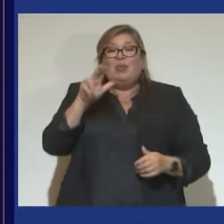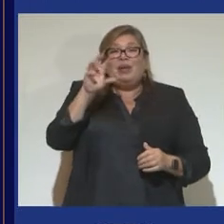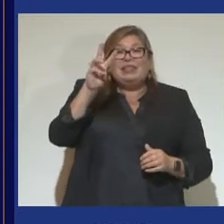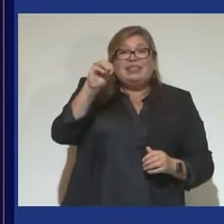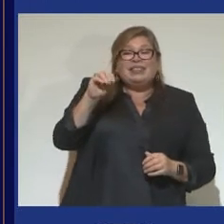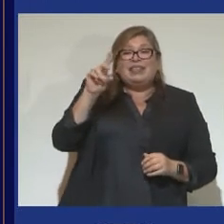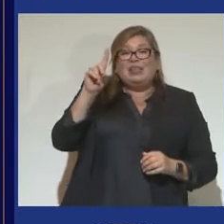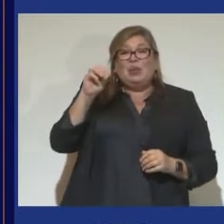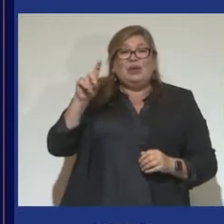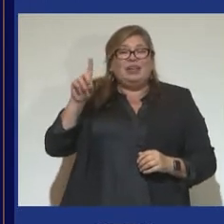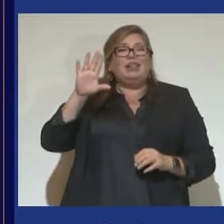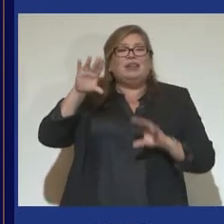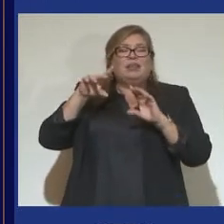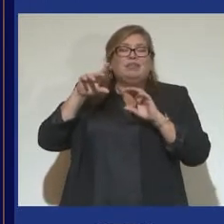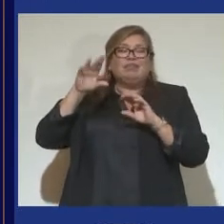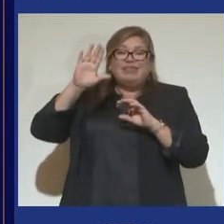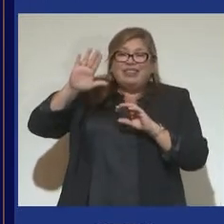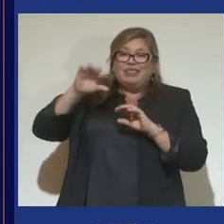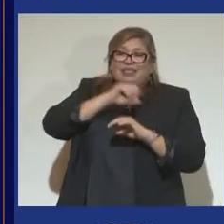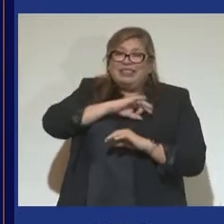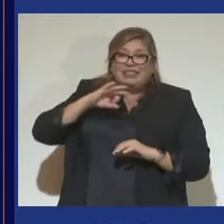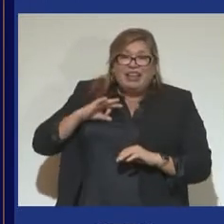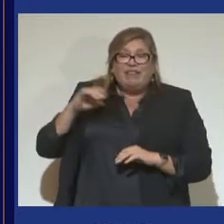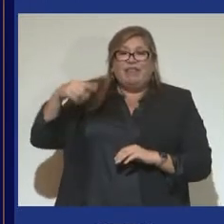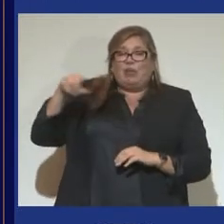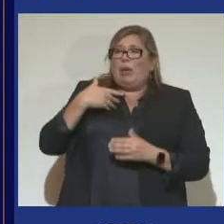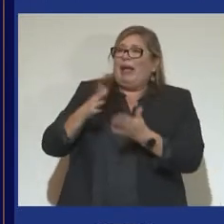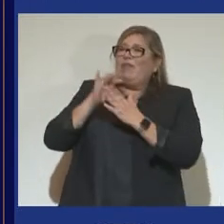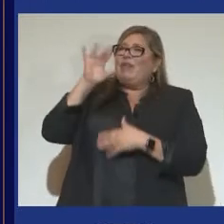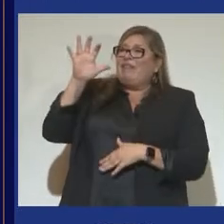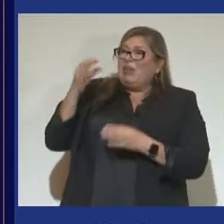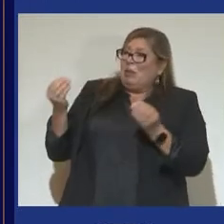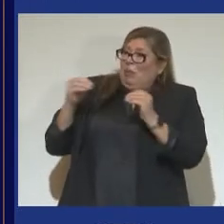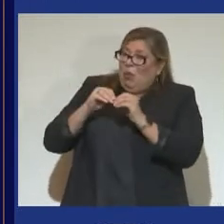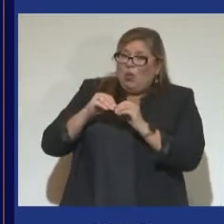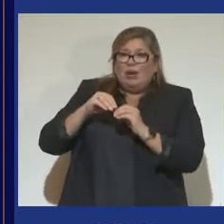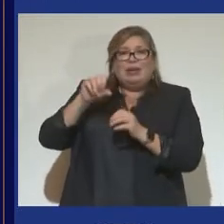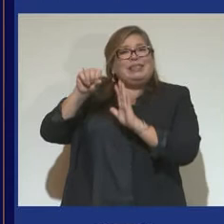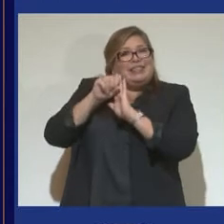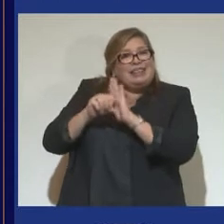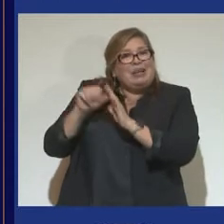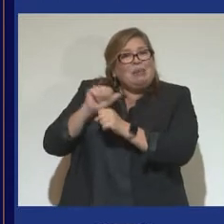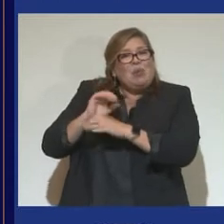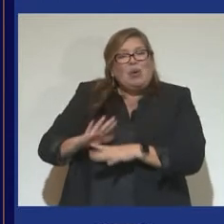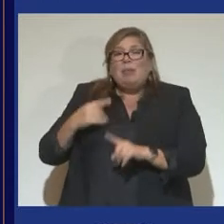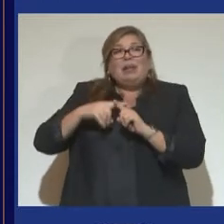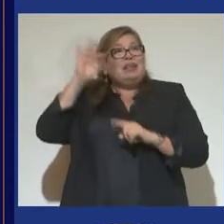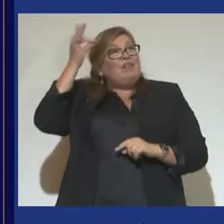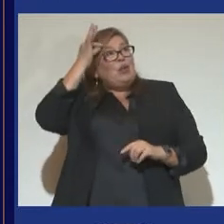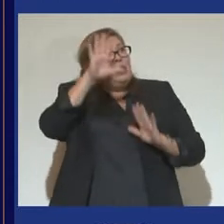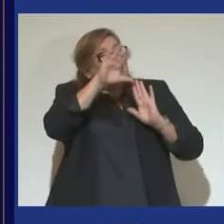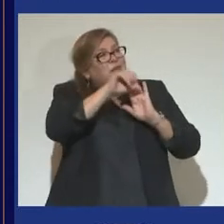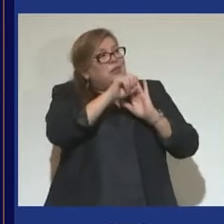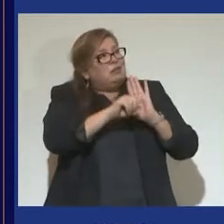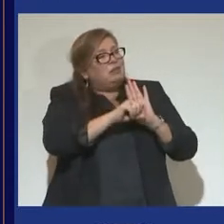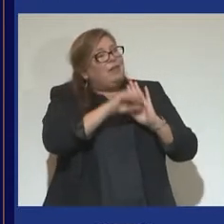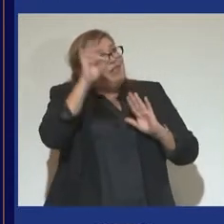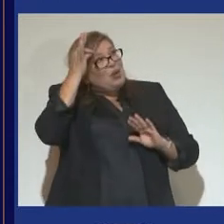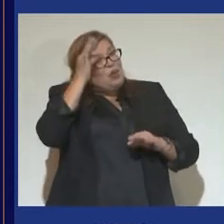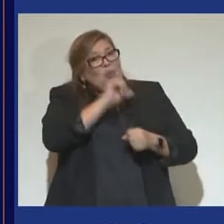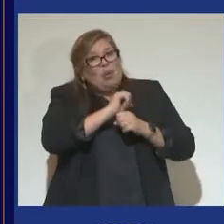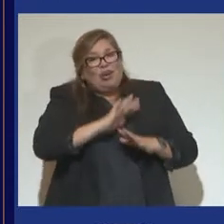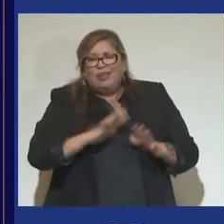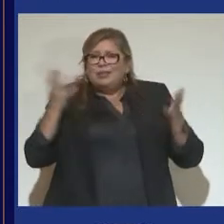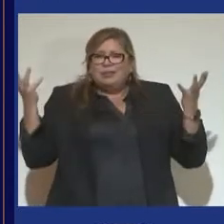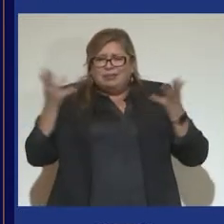de salud a parte de los adicionales miembros del de parte del departamento de defensa que son